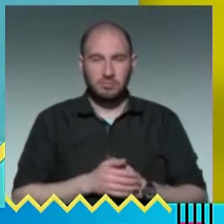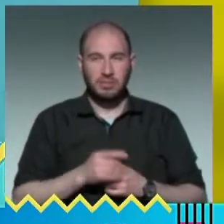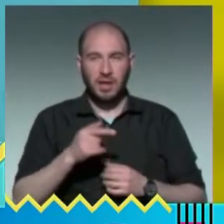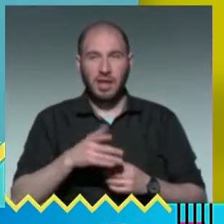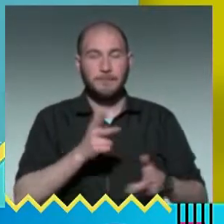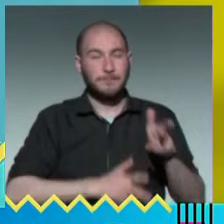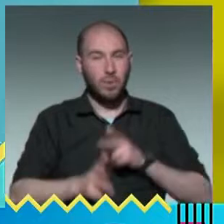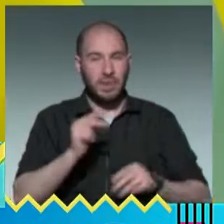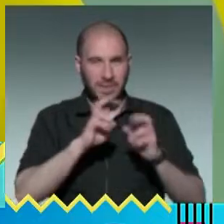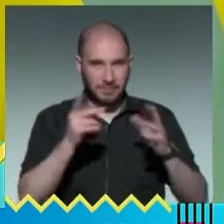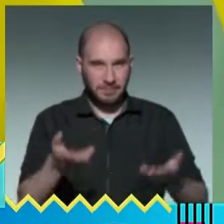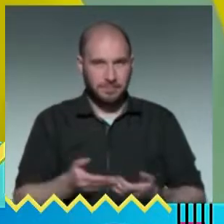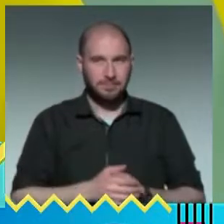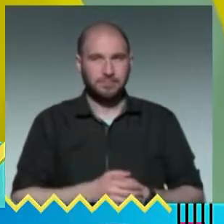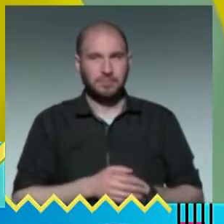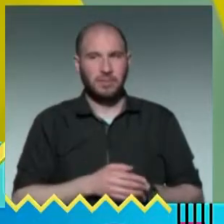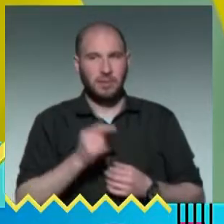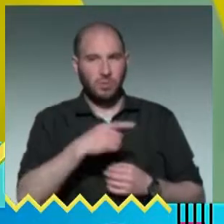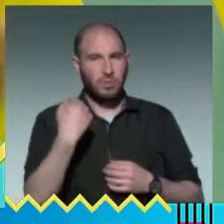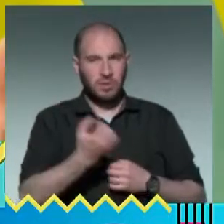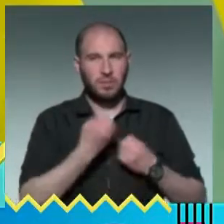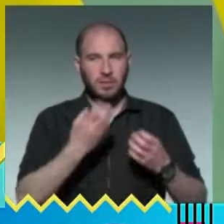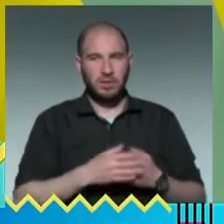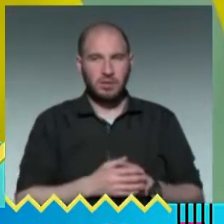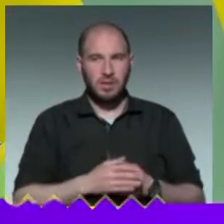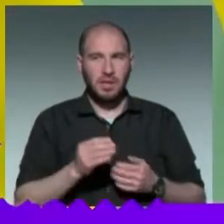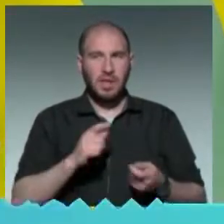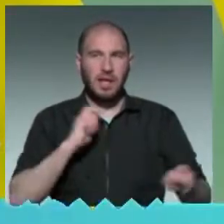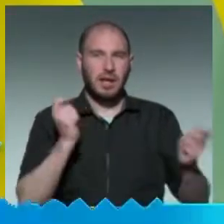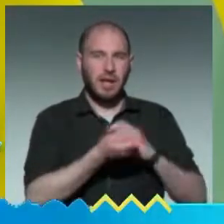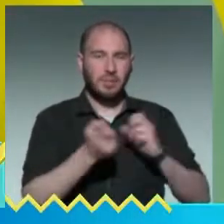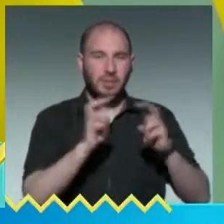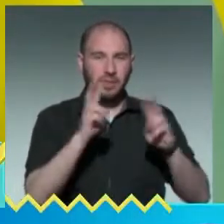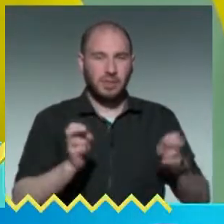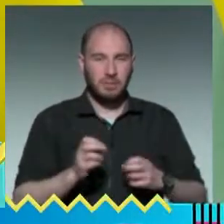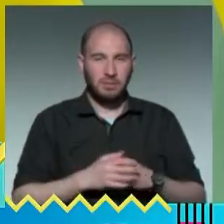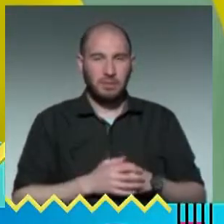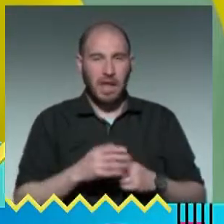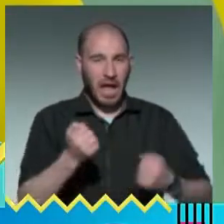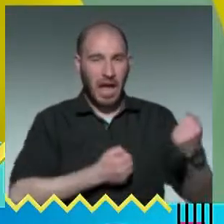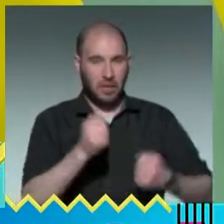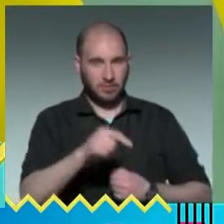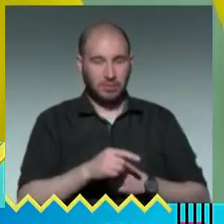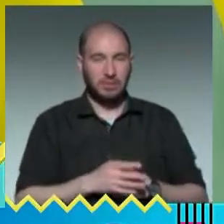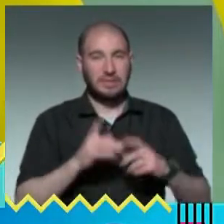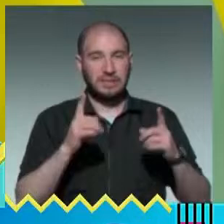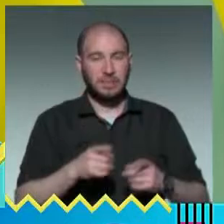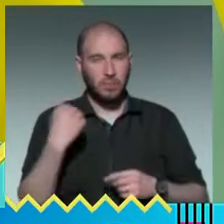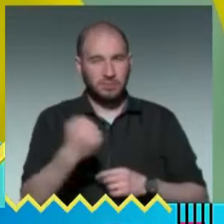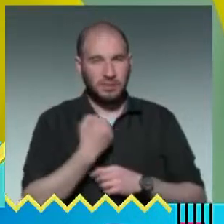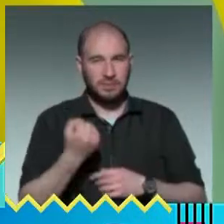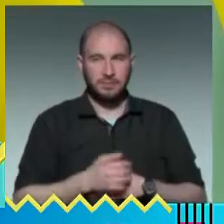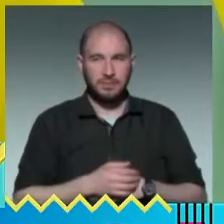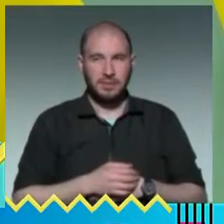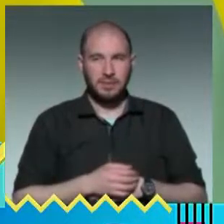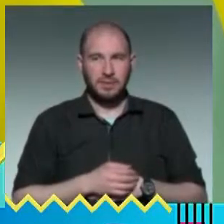la movilidad en relación a ello. Sí, la verdad que es muy importante porque además de los cambios en la parte del vehículo, también es importante